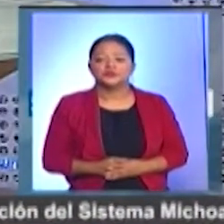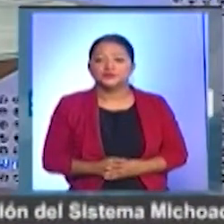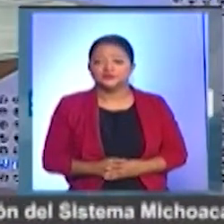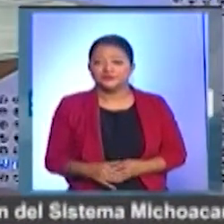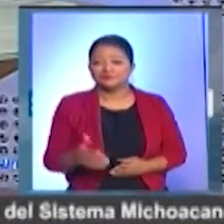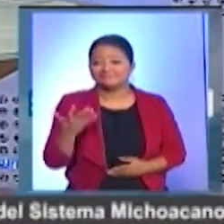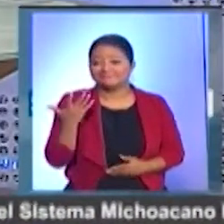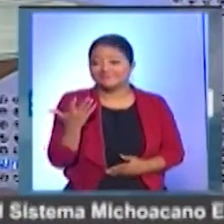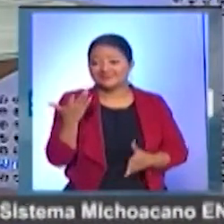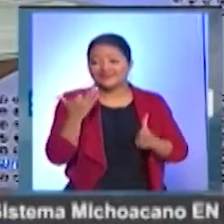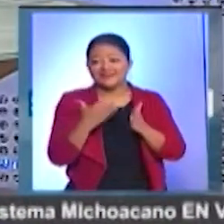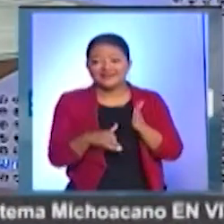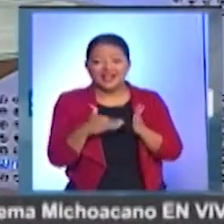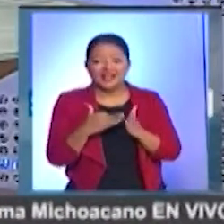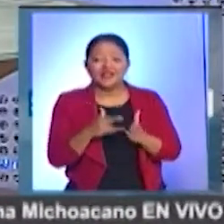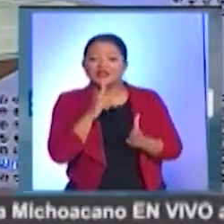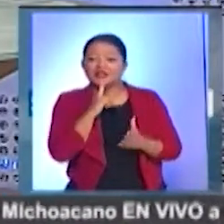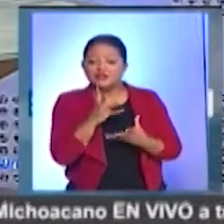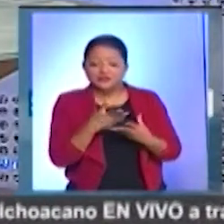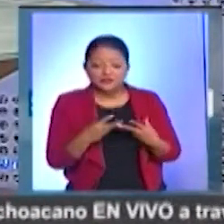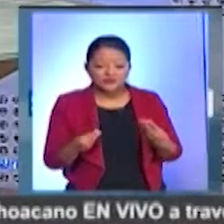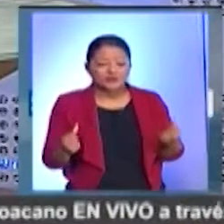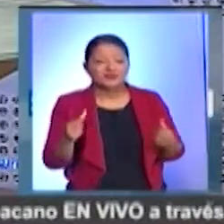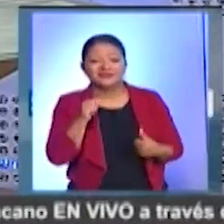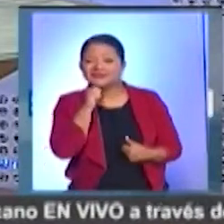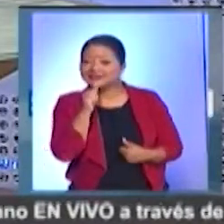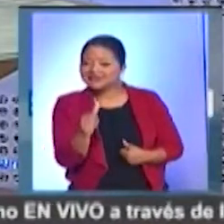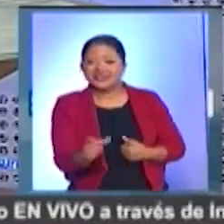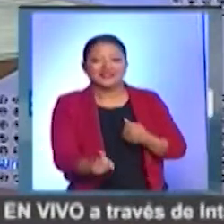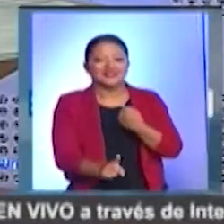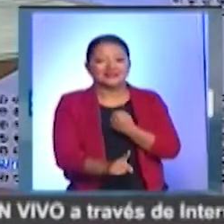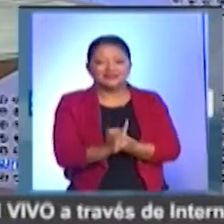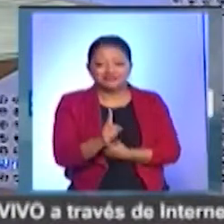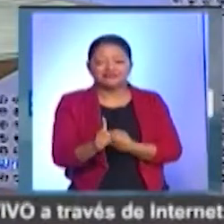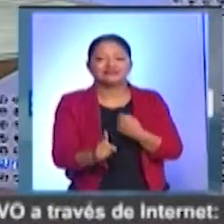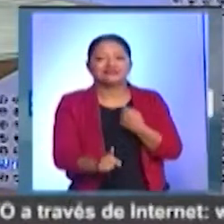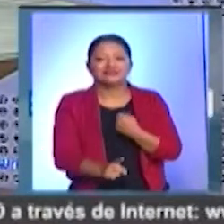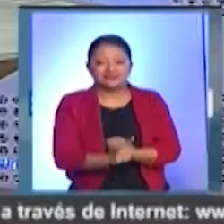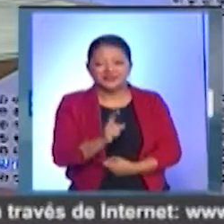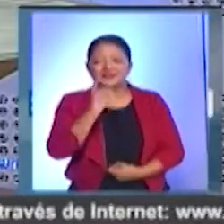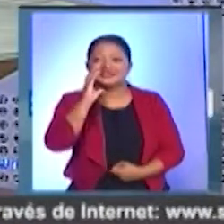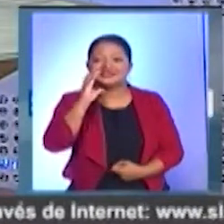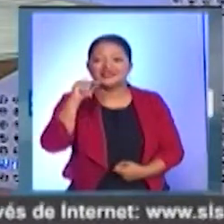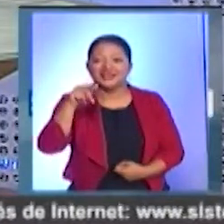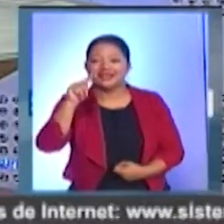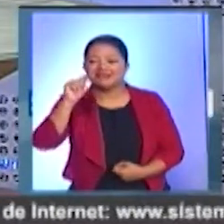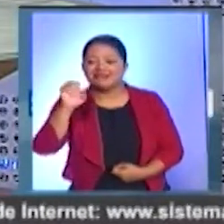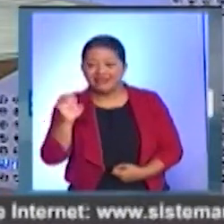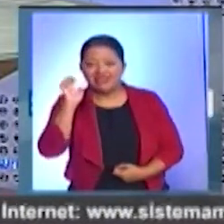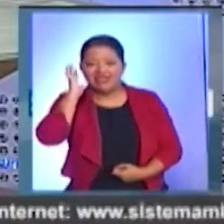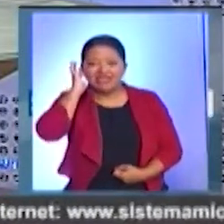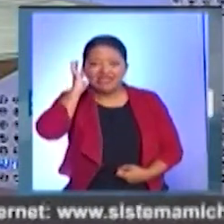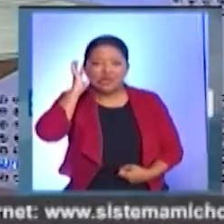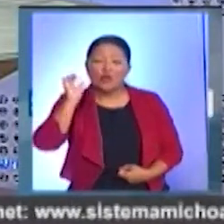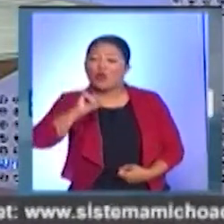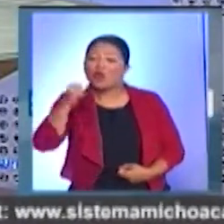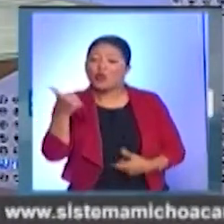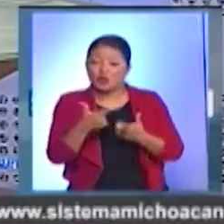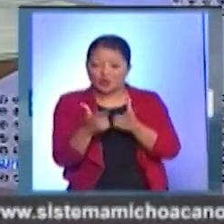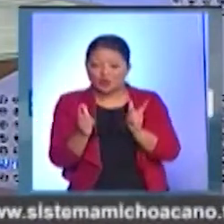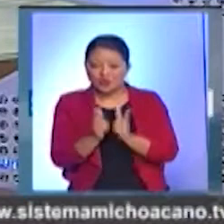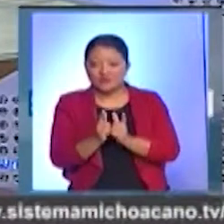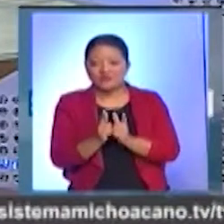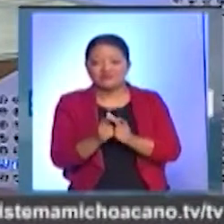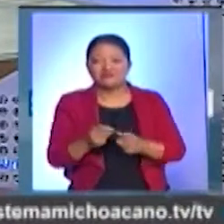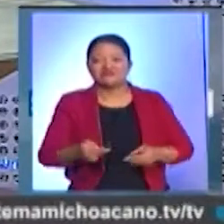y por falta de resolución de los conflictos con la coordinadora nacional de trabajadores de la educación y otros grupos empresarios